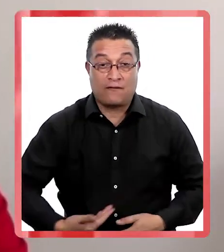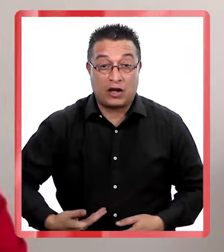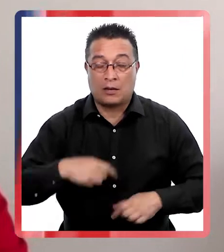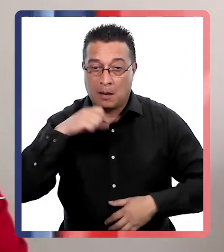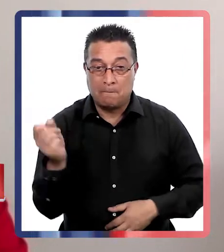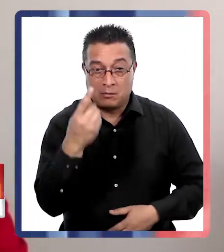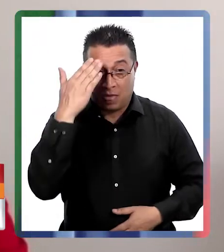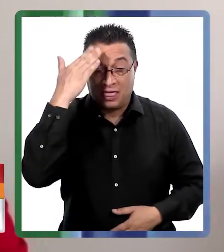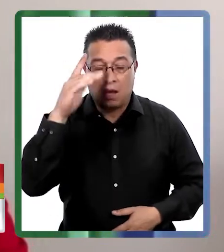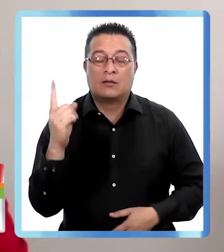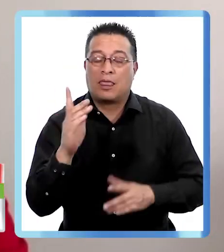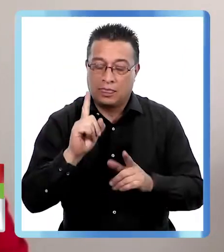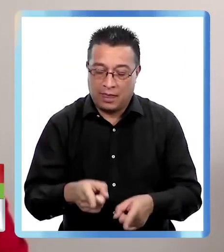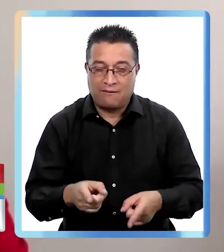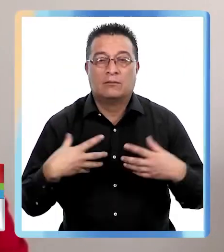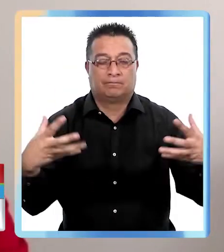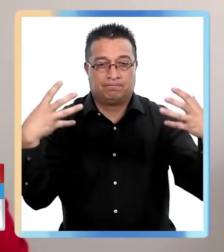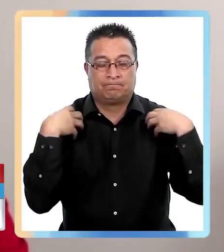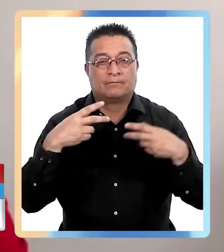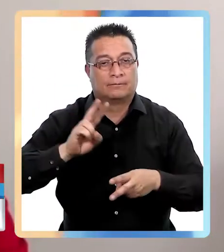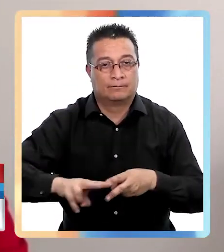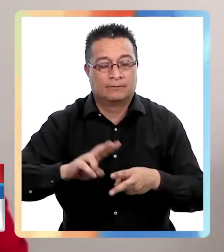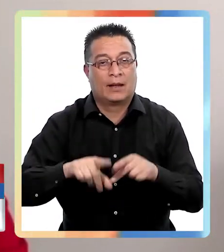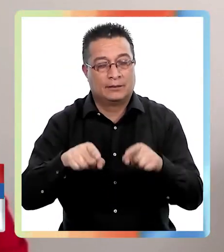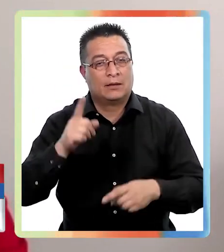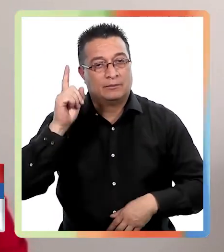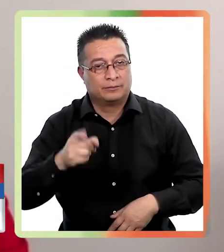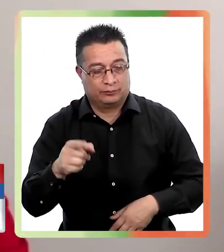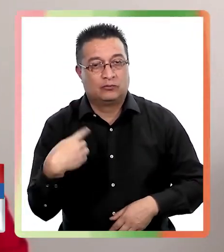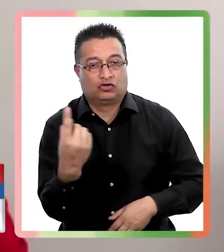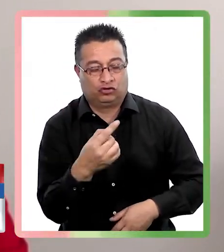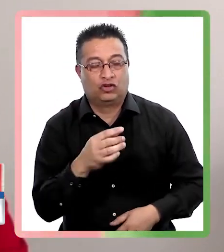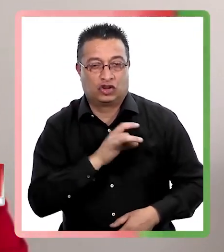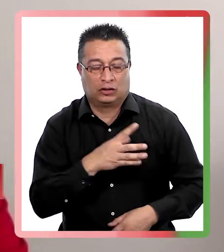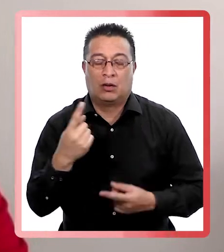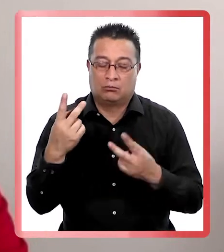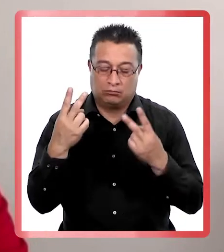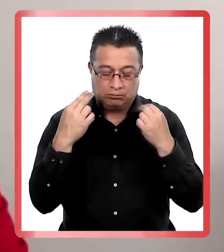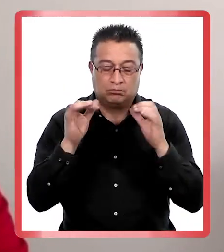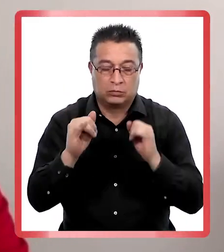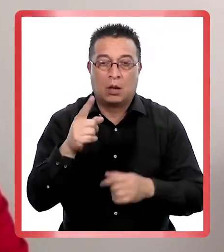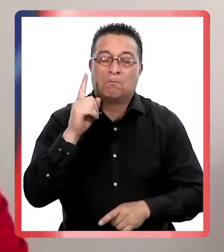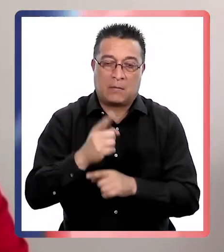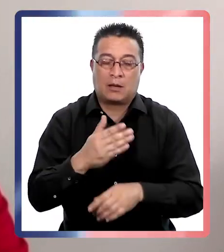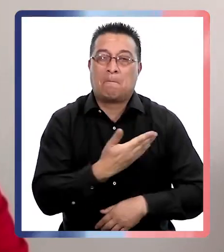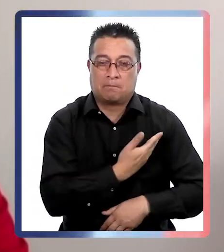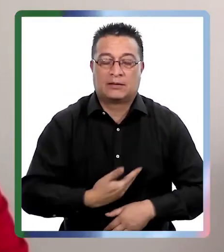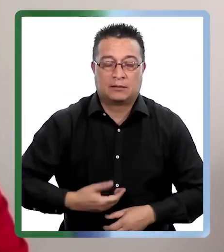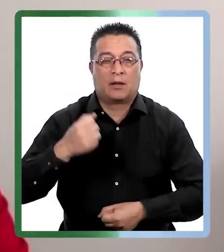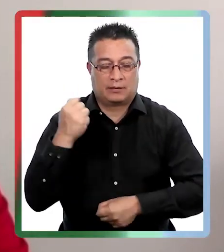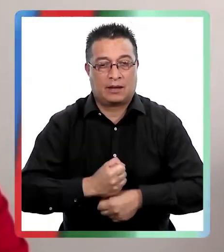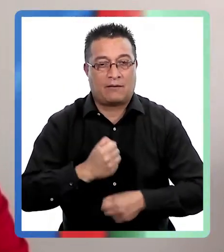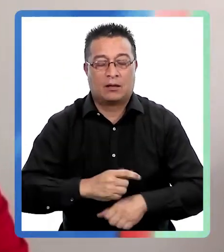y desde el primer día tenemos que hacernos cargo de resolver. Ese es el mandato que el pueblo de Chile nos ha dado y la instrucción también de nuestro presidente para